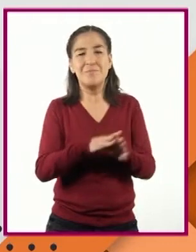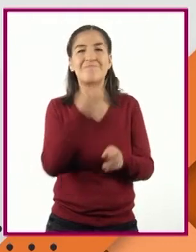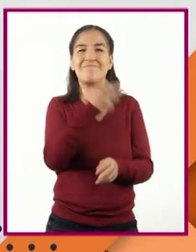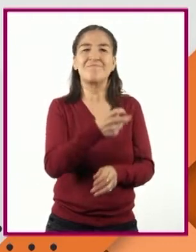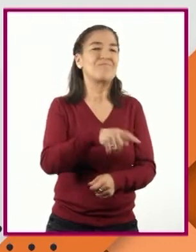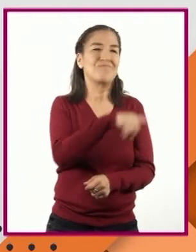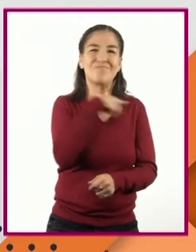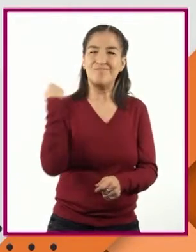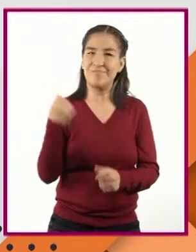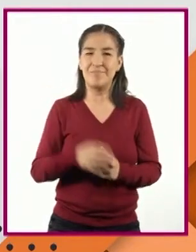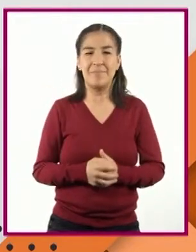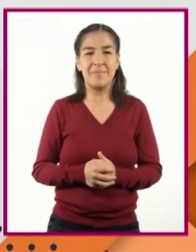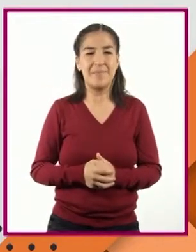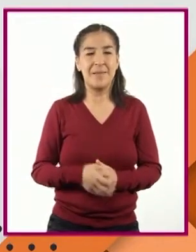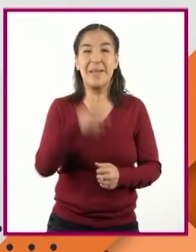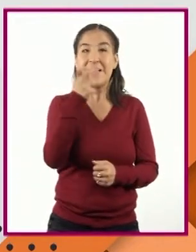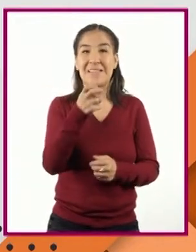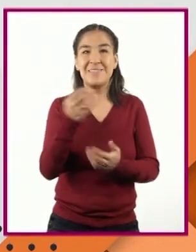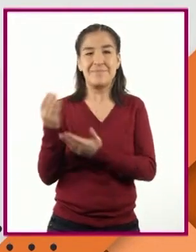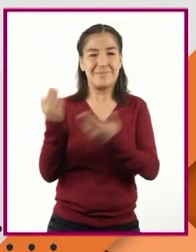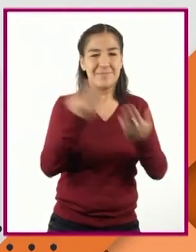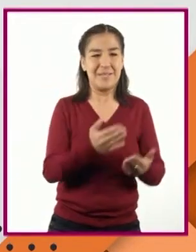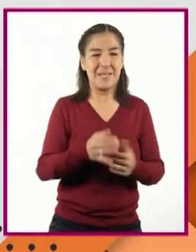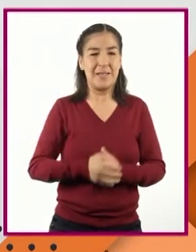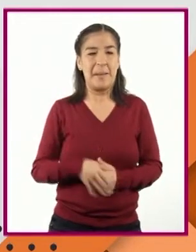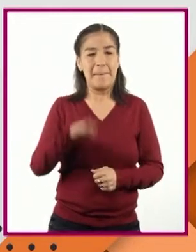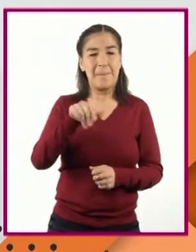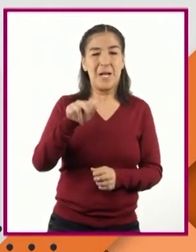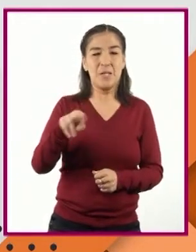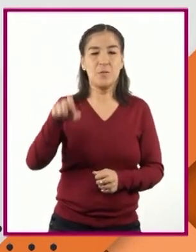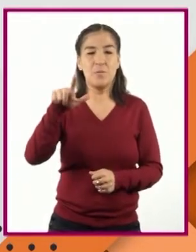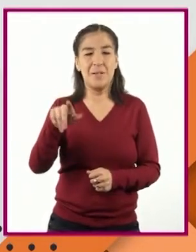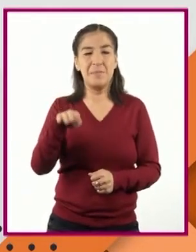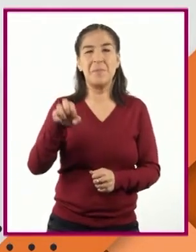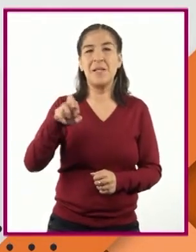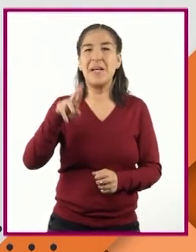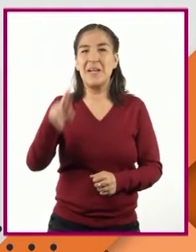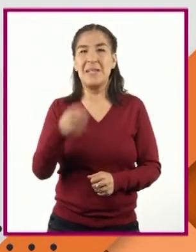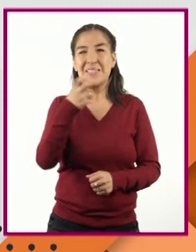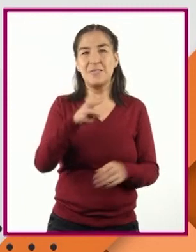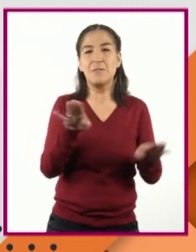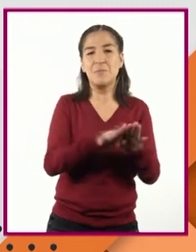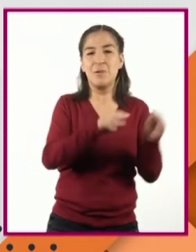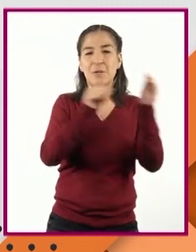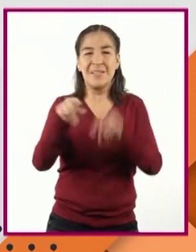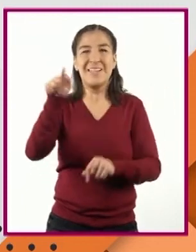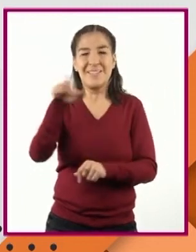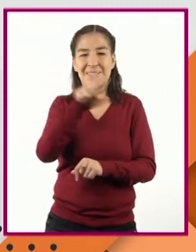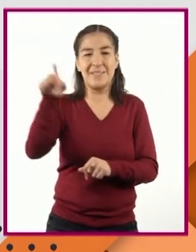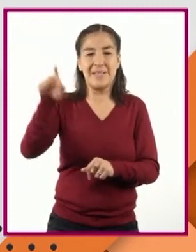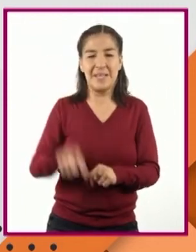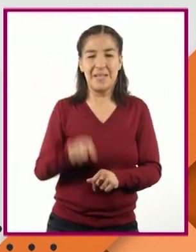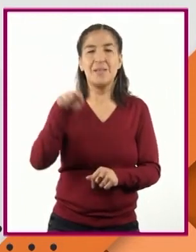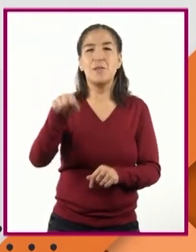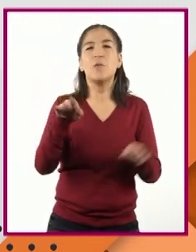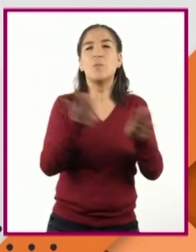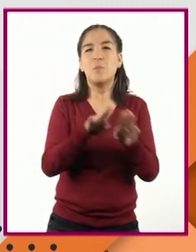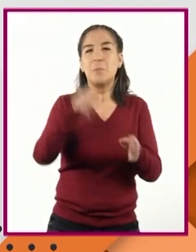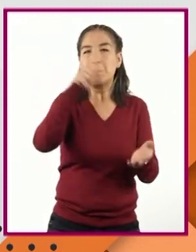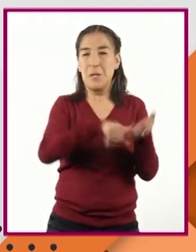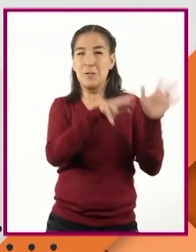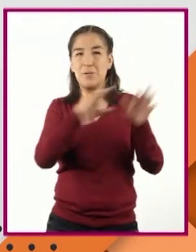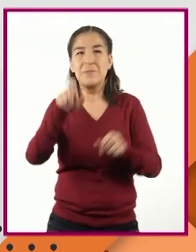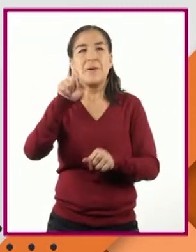fracasaron. La llegada del comandante Manuel Mier y Terán al territorio tejano en 1825 para estudiar